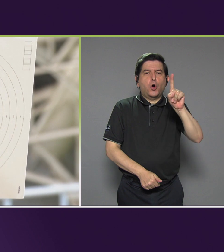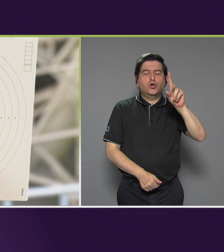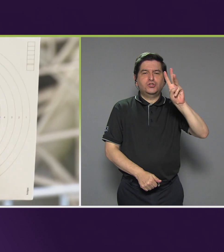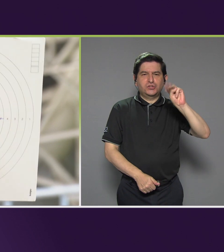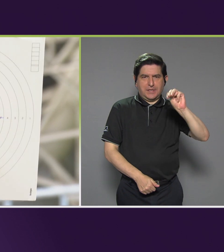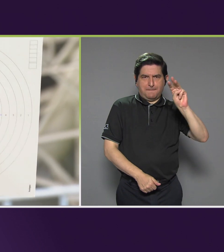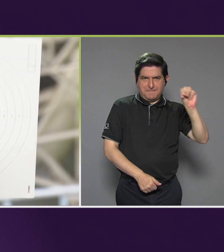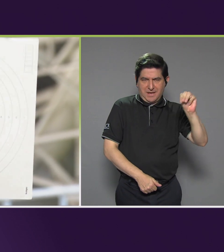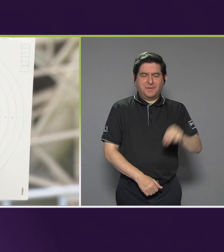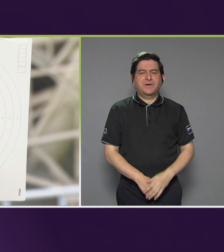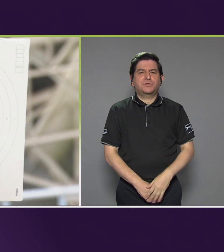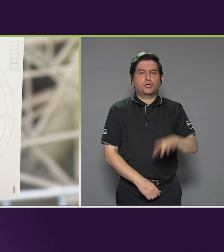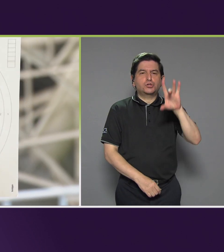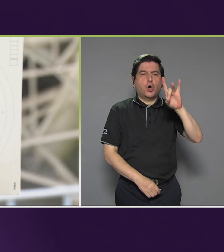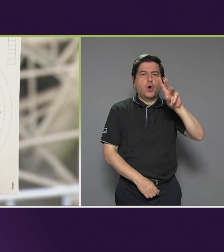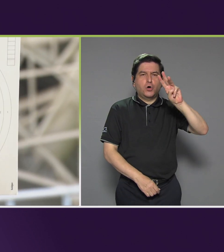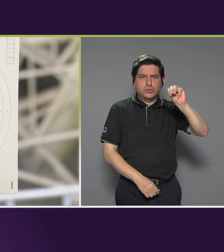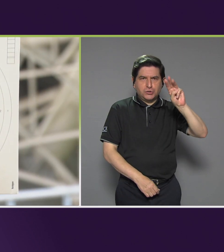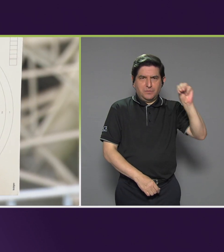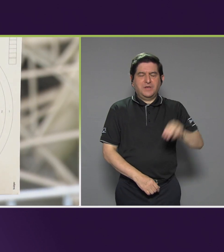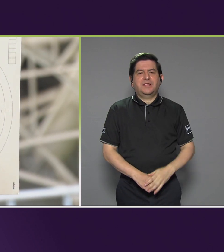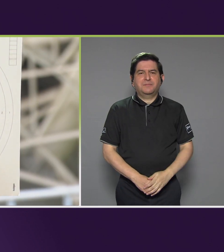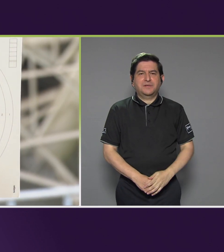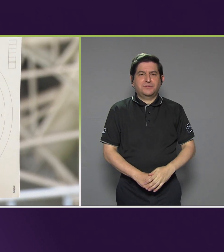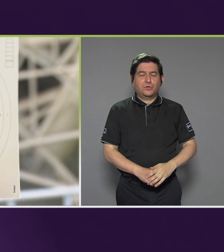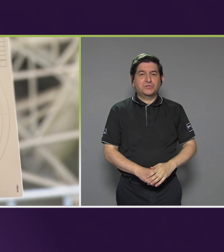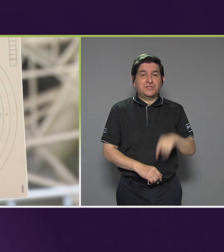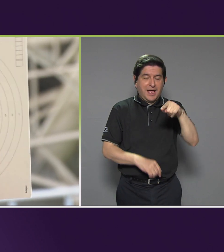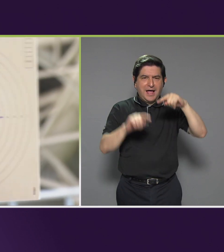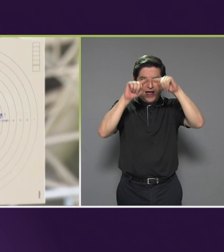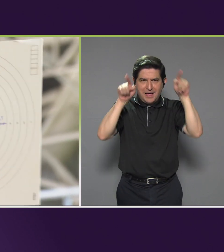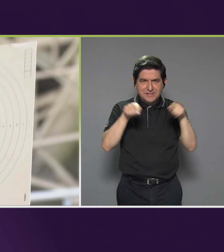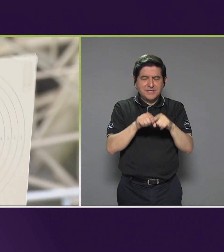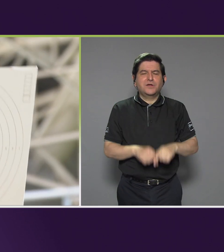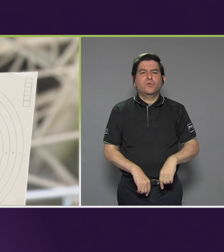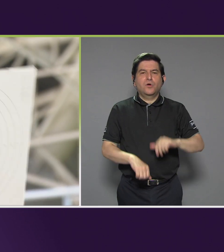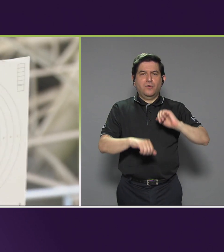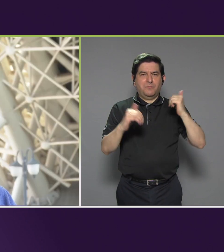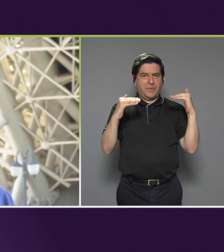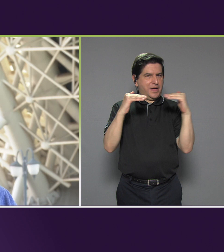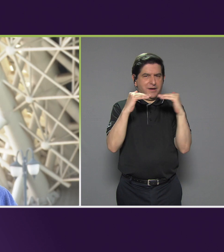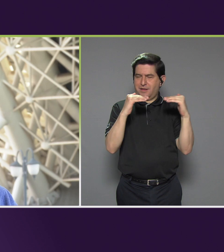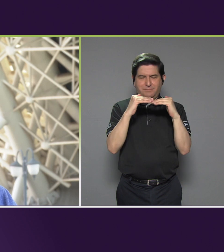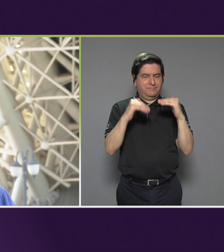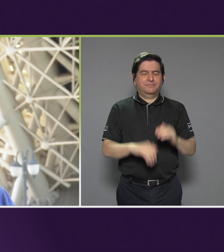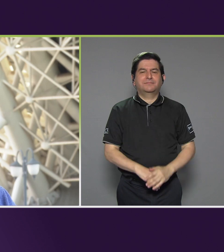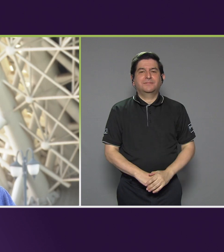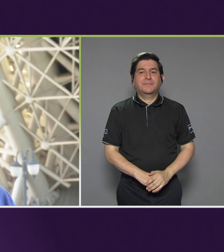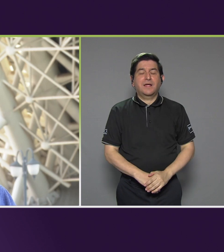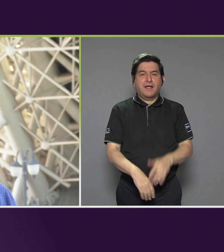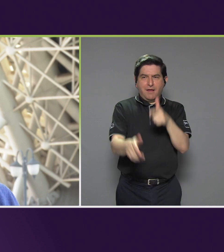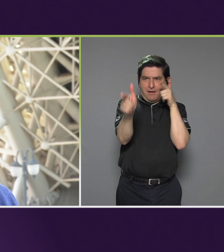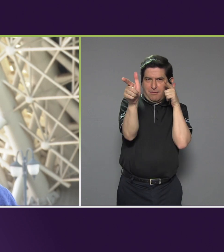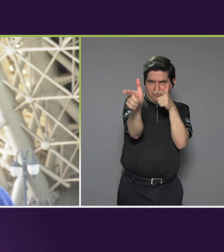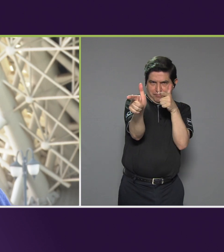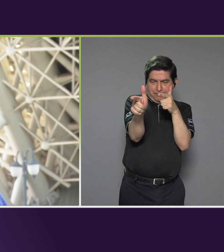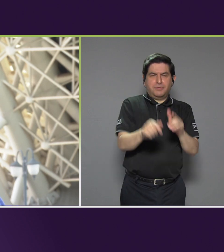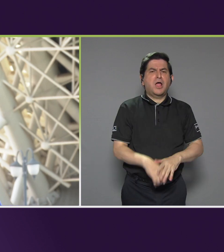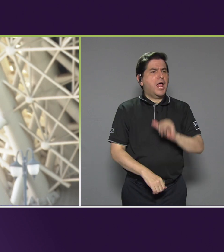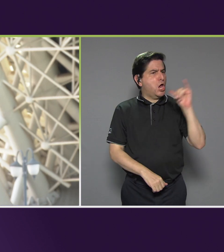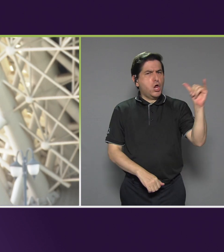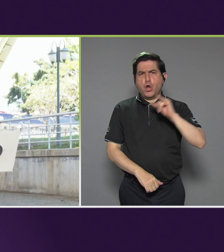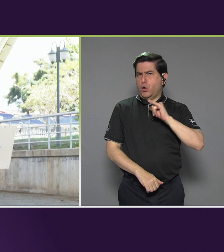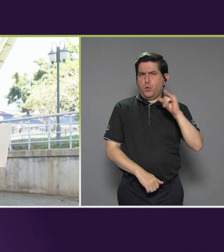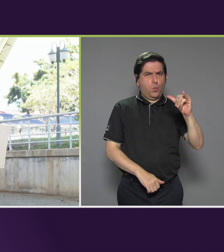milímetros y 8 milímetros el círculo que es para desempates. Los blancos del rifle son